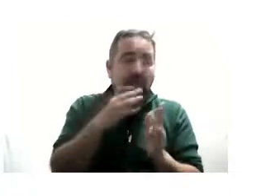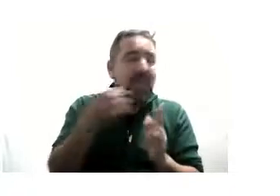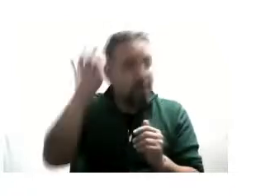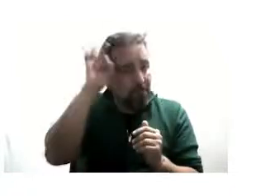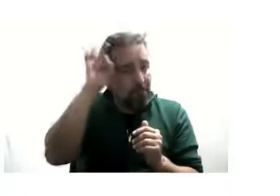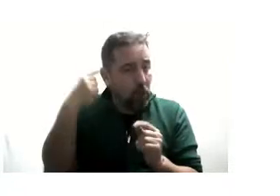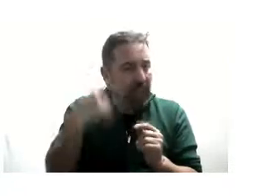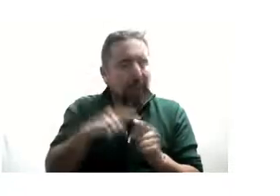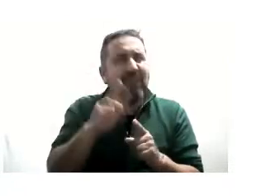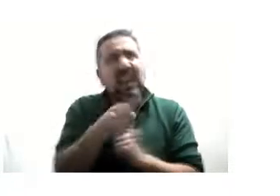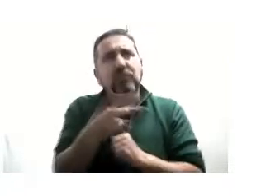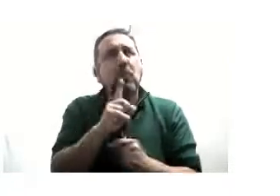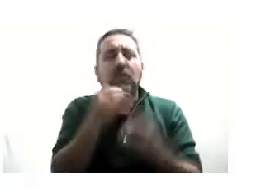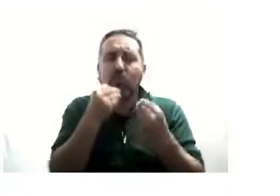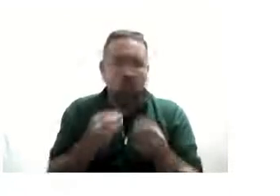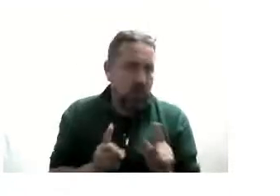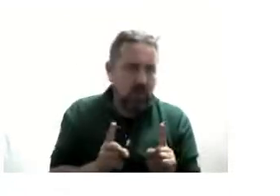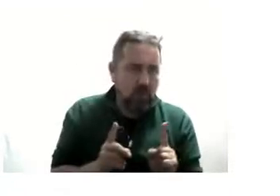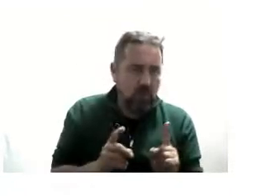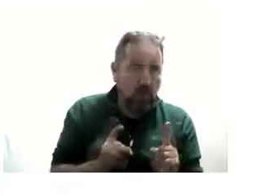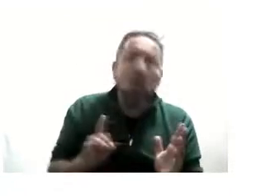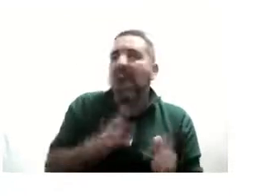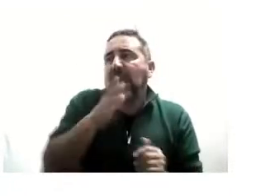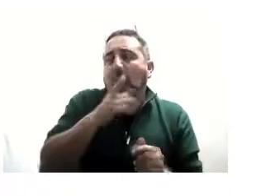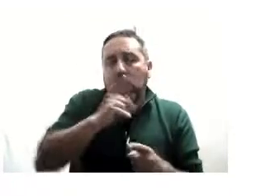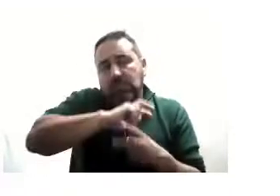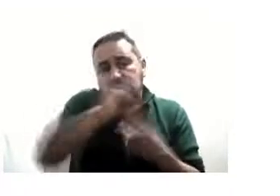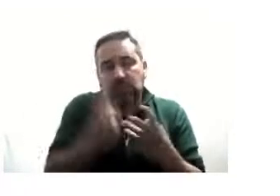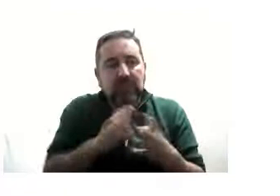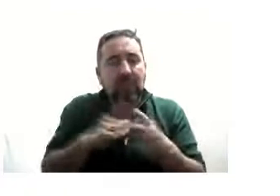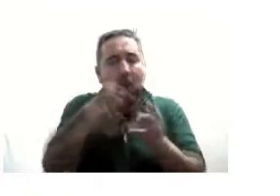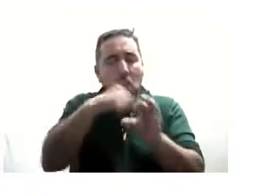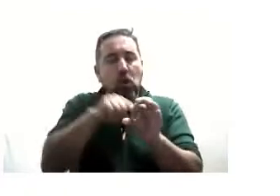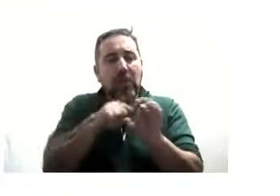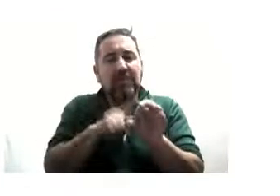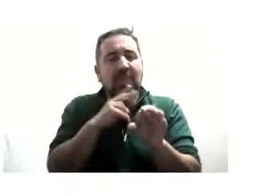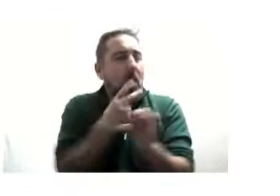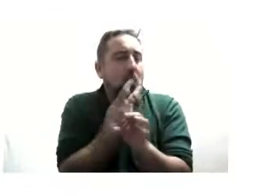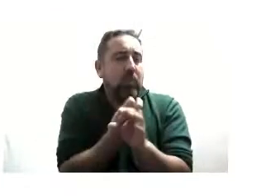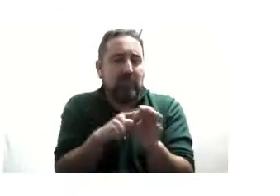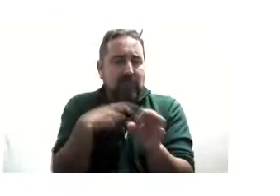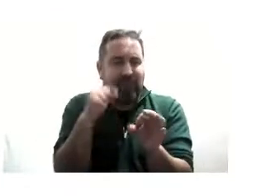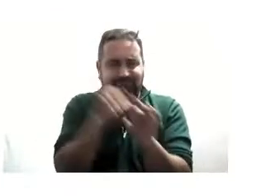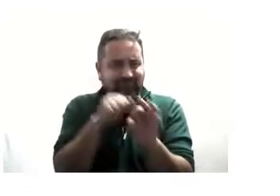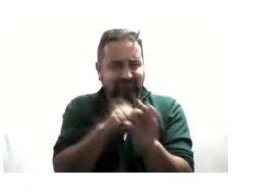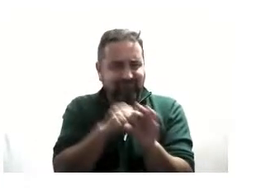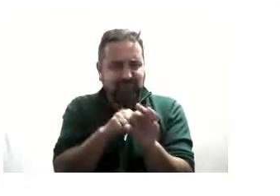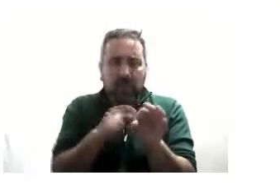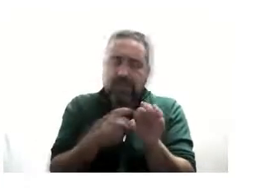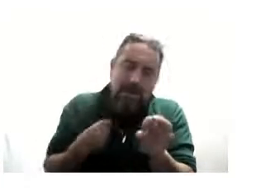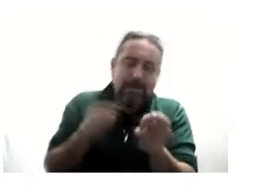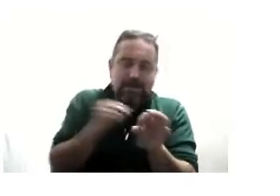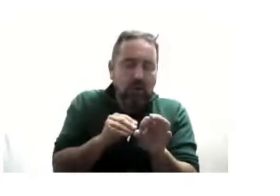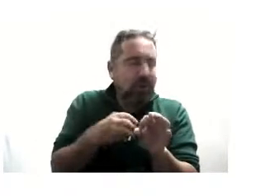bueno. O cuando tenemos, por causas diferentes, las cócleas totalmente osificadas. No se pueden colocar implantes